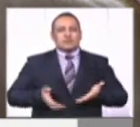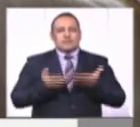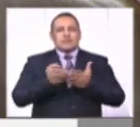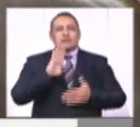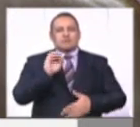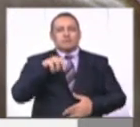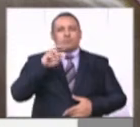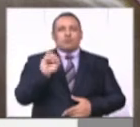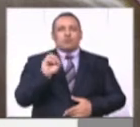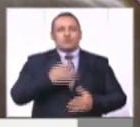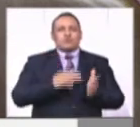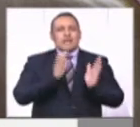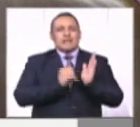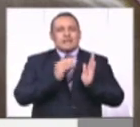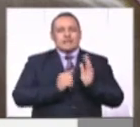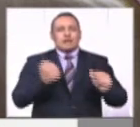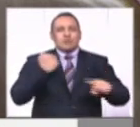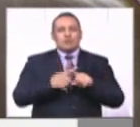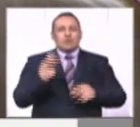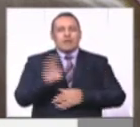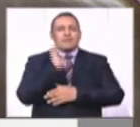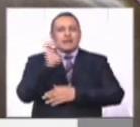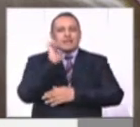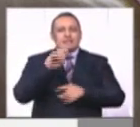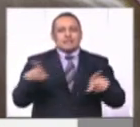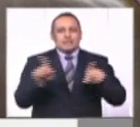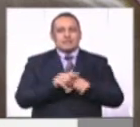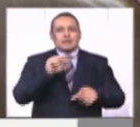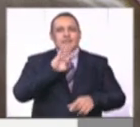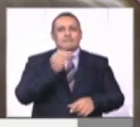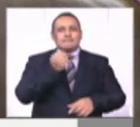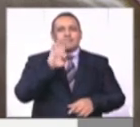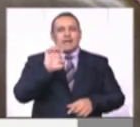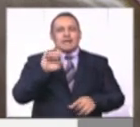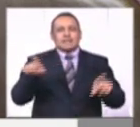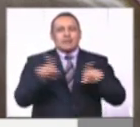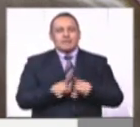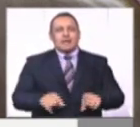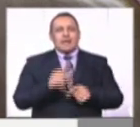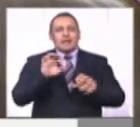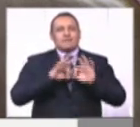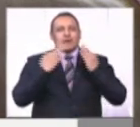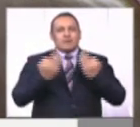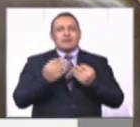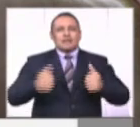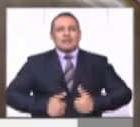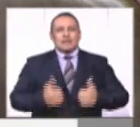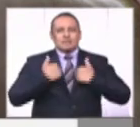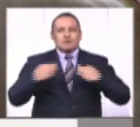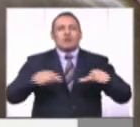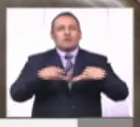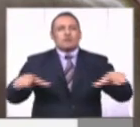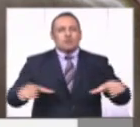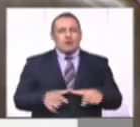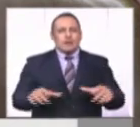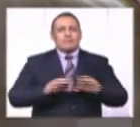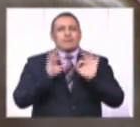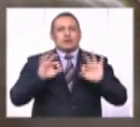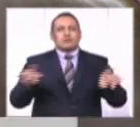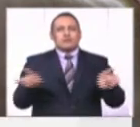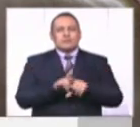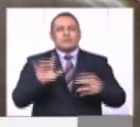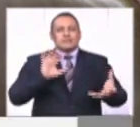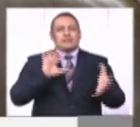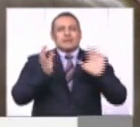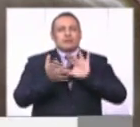de arrendamiento para emergencias bae a las familias que Residen en zonas de riesgo ante la amenaza del